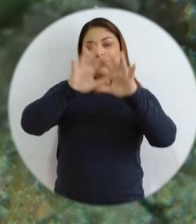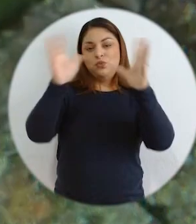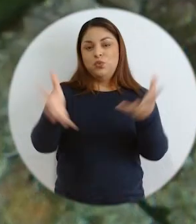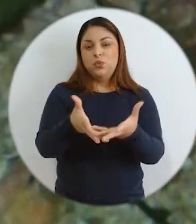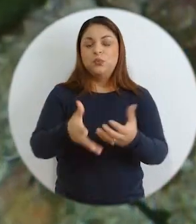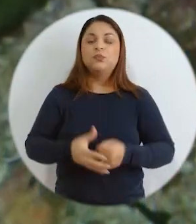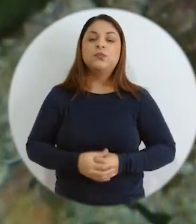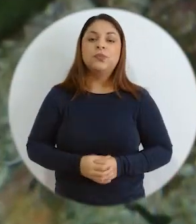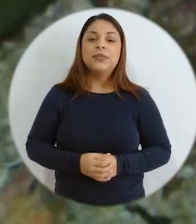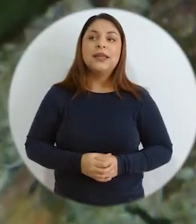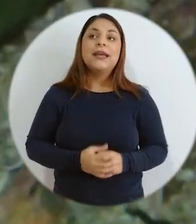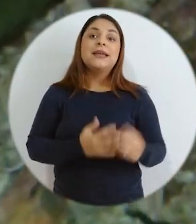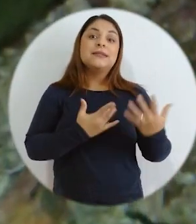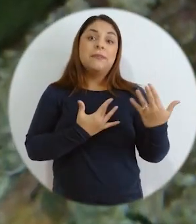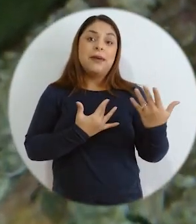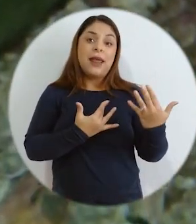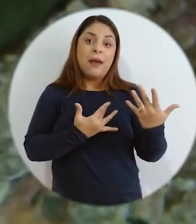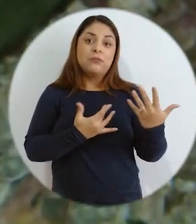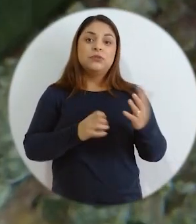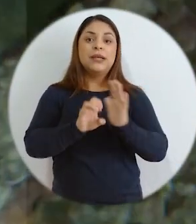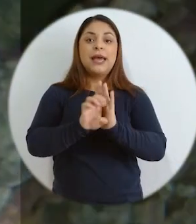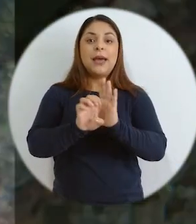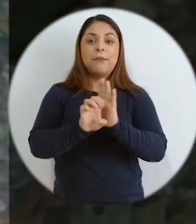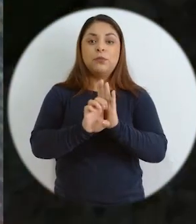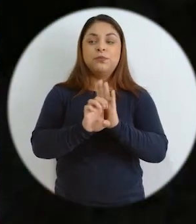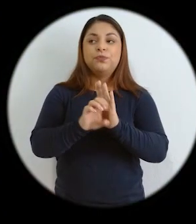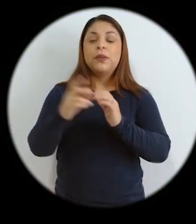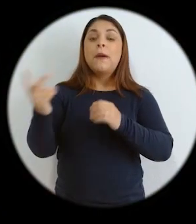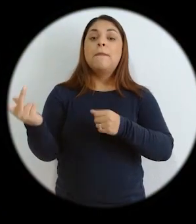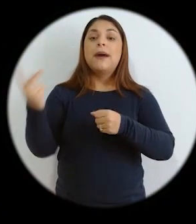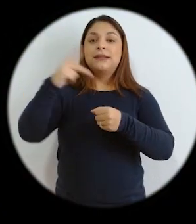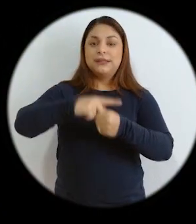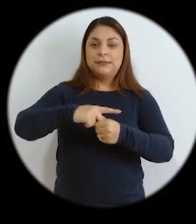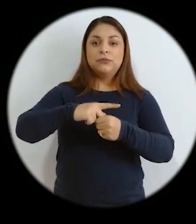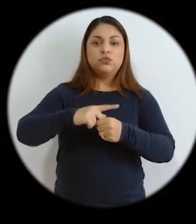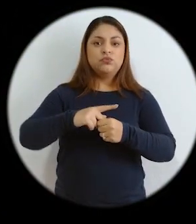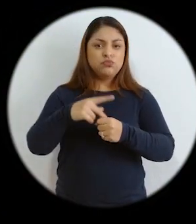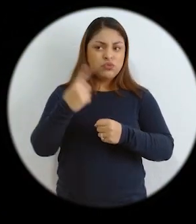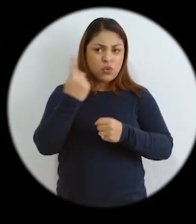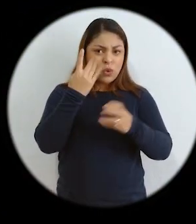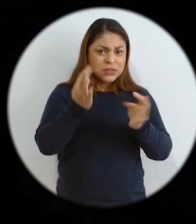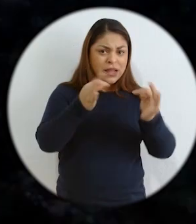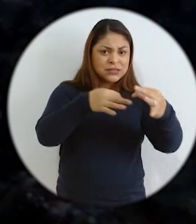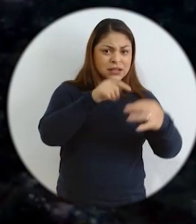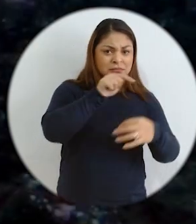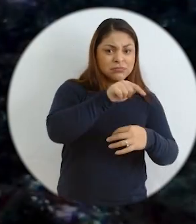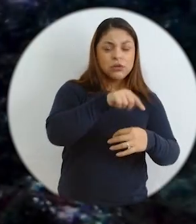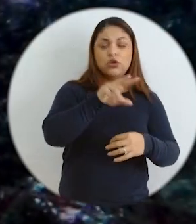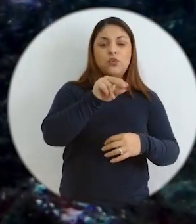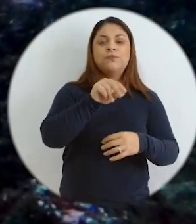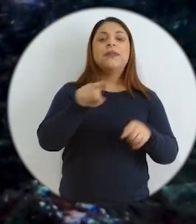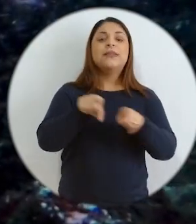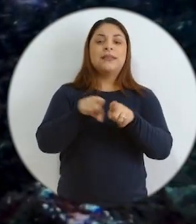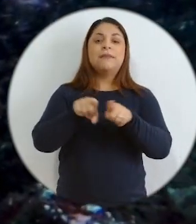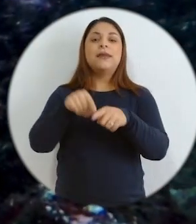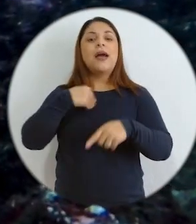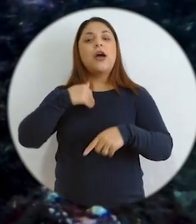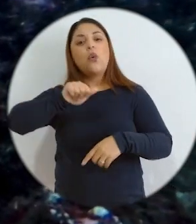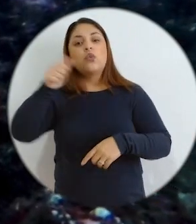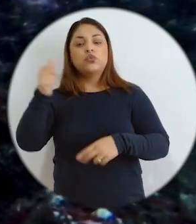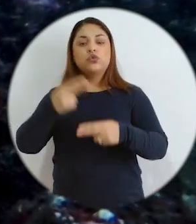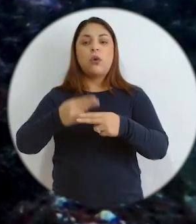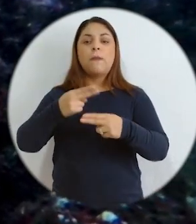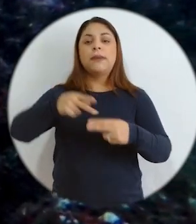ambientalmente hablando a nivel mundial. Entonces, esperamos, por ejemplo, una participación no solo en el taller,